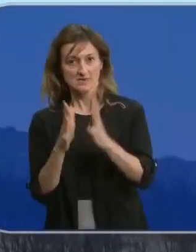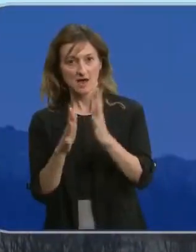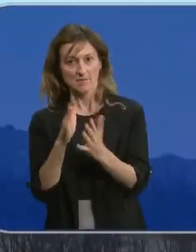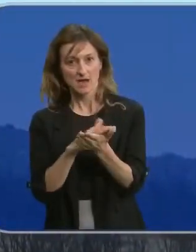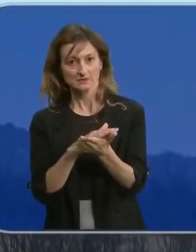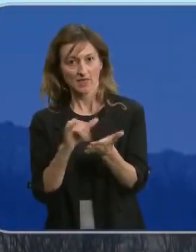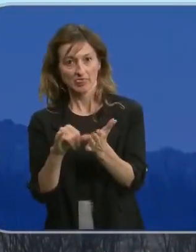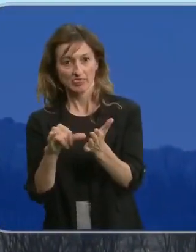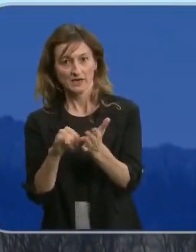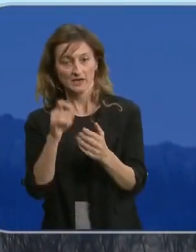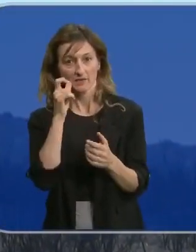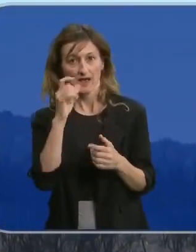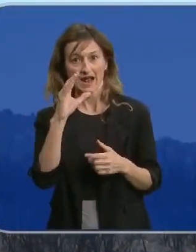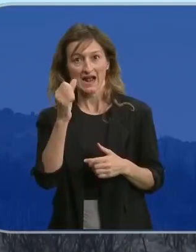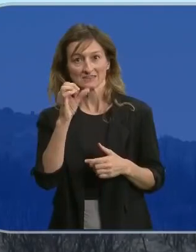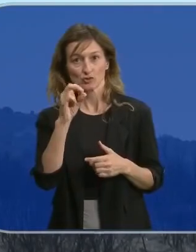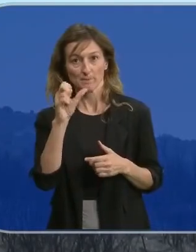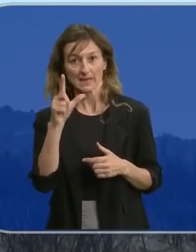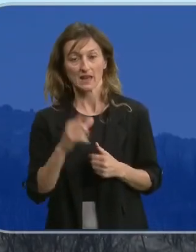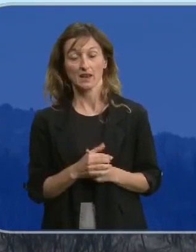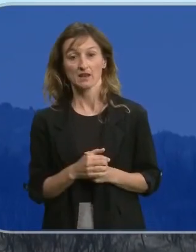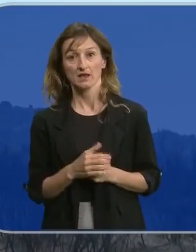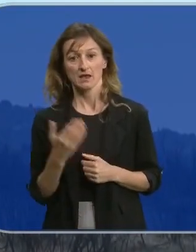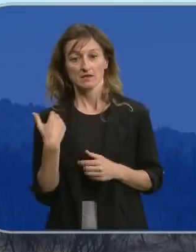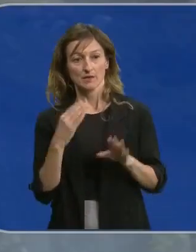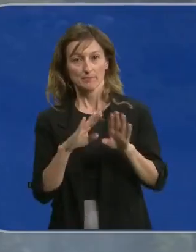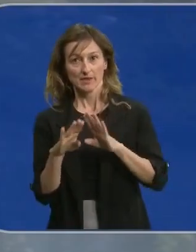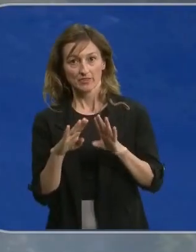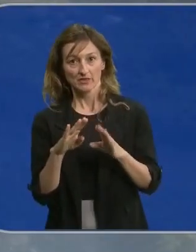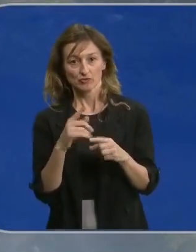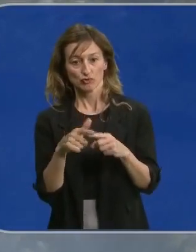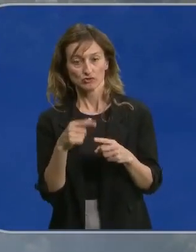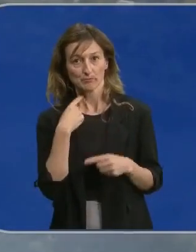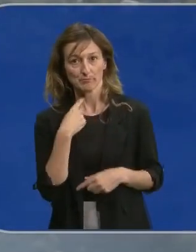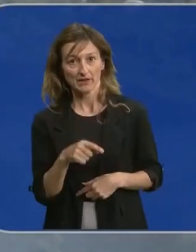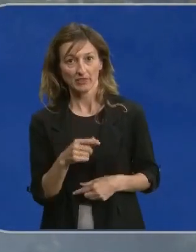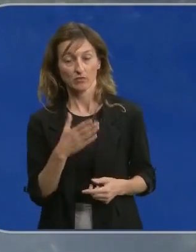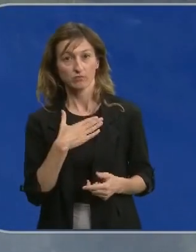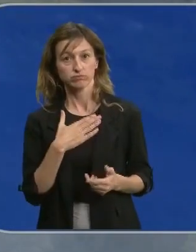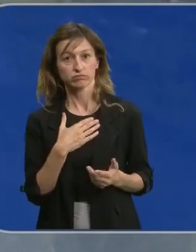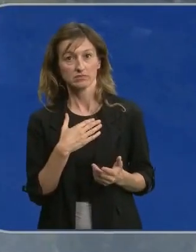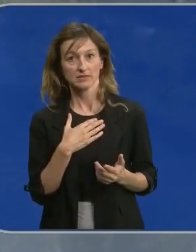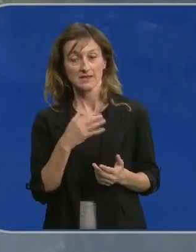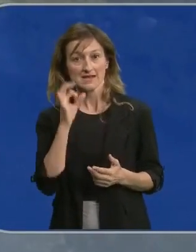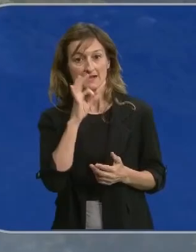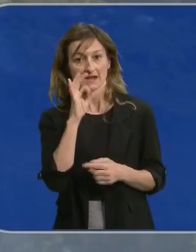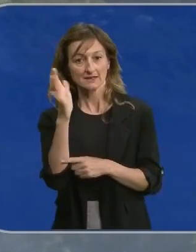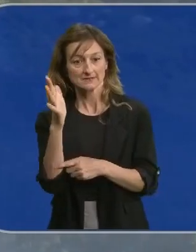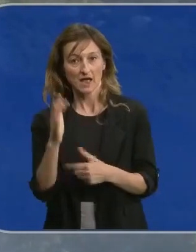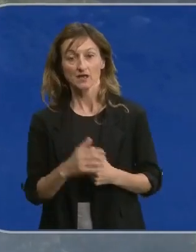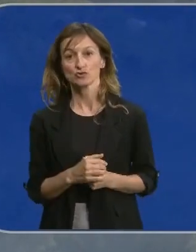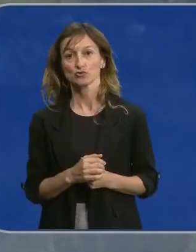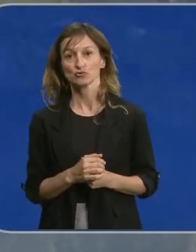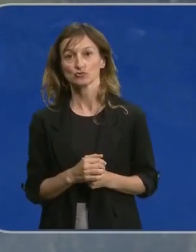amenazaban la localidad de castromil allí los vecinos han perdido bienes materiales Como por ejemplo algunos Castaños que tenían los